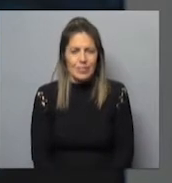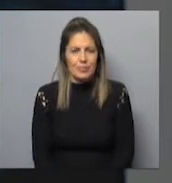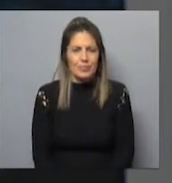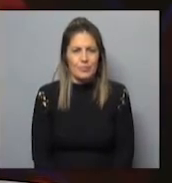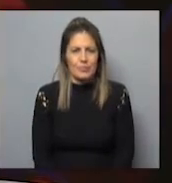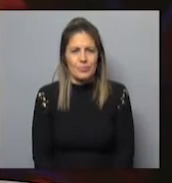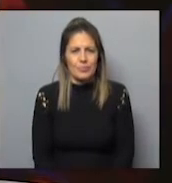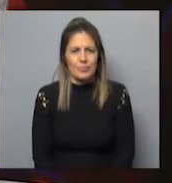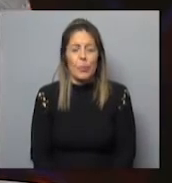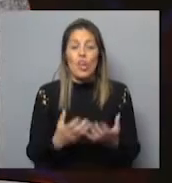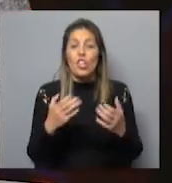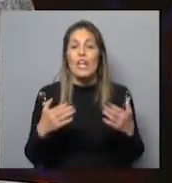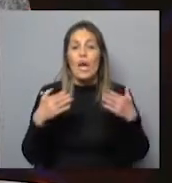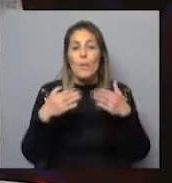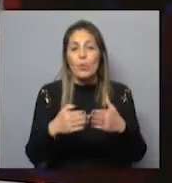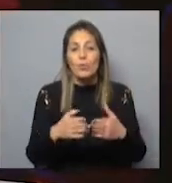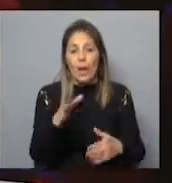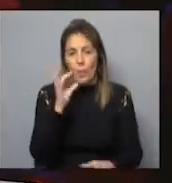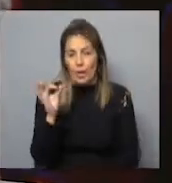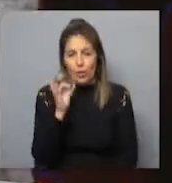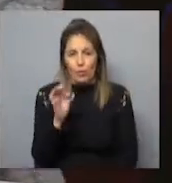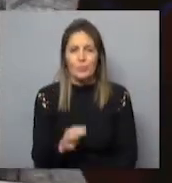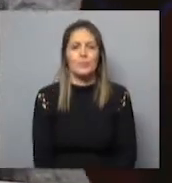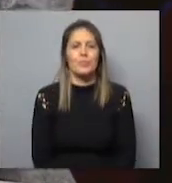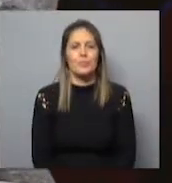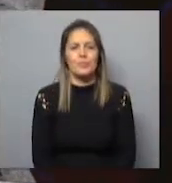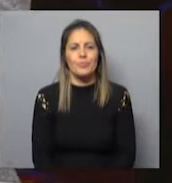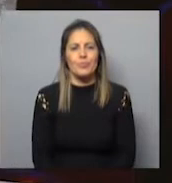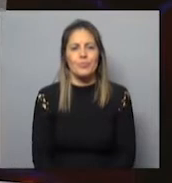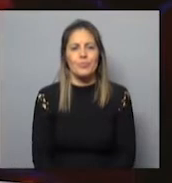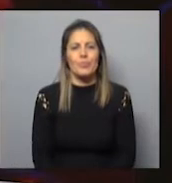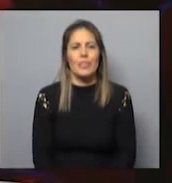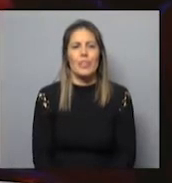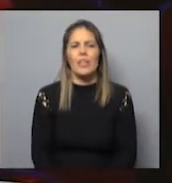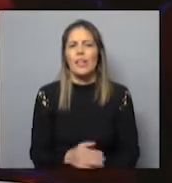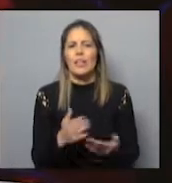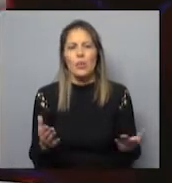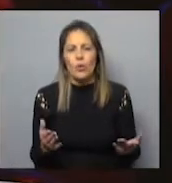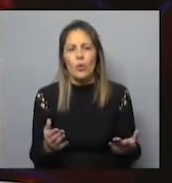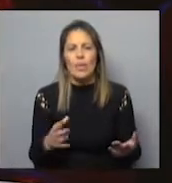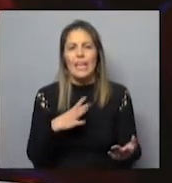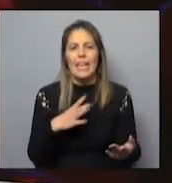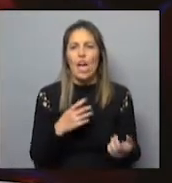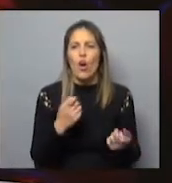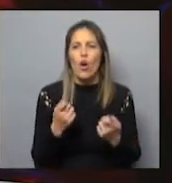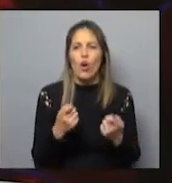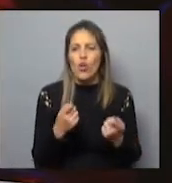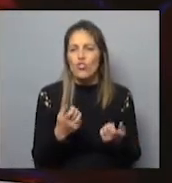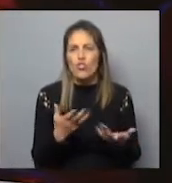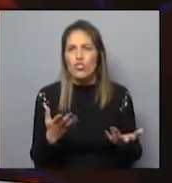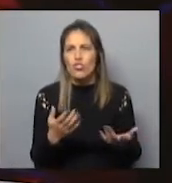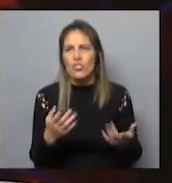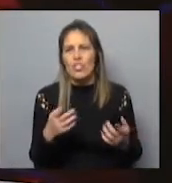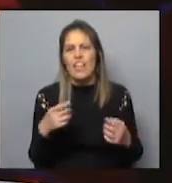por eso yo te quería preguntar perdón este qué costos ha tenido o tiene hoy militar y